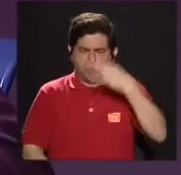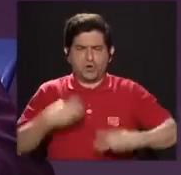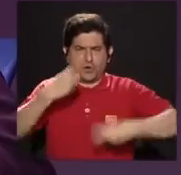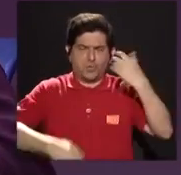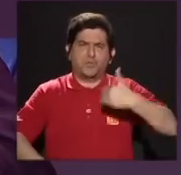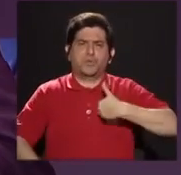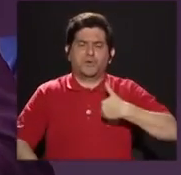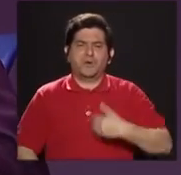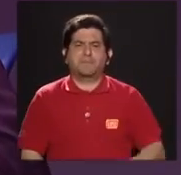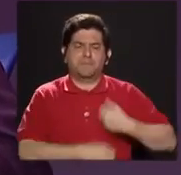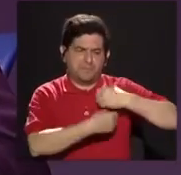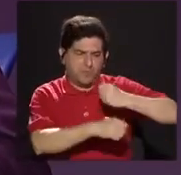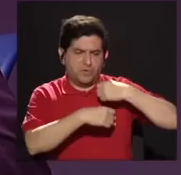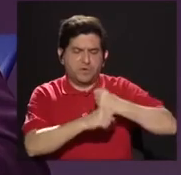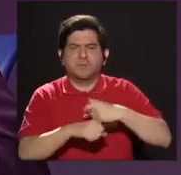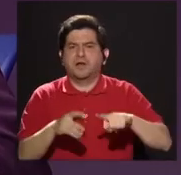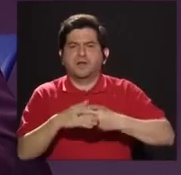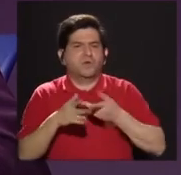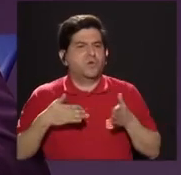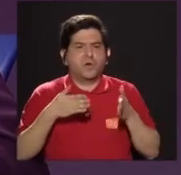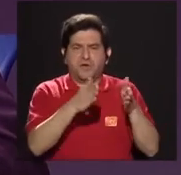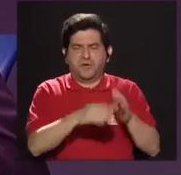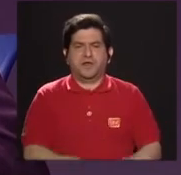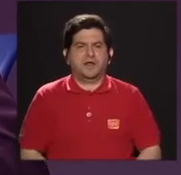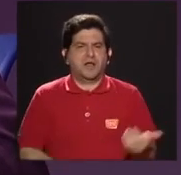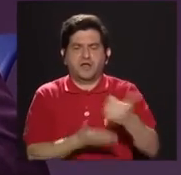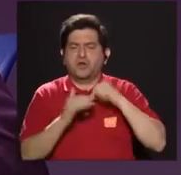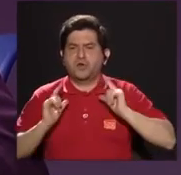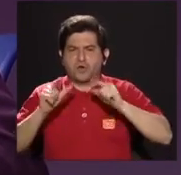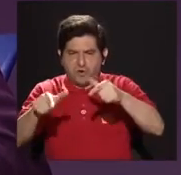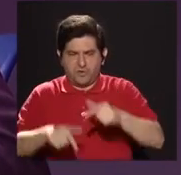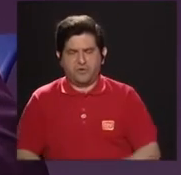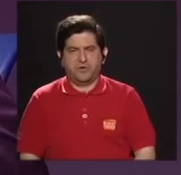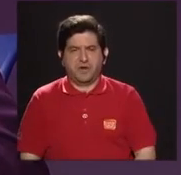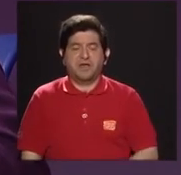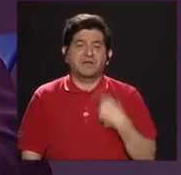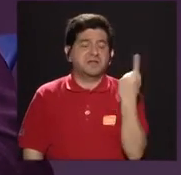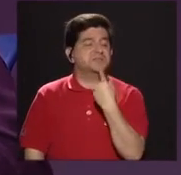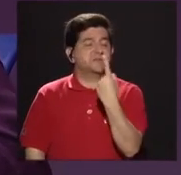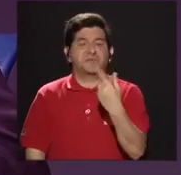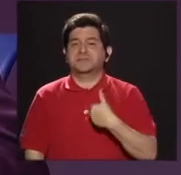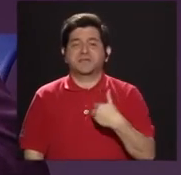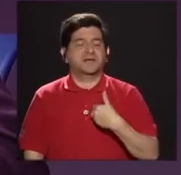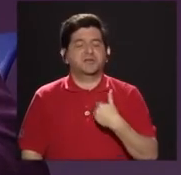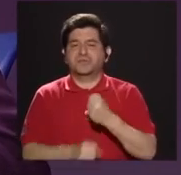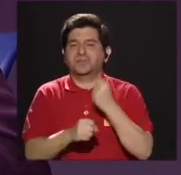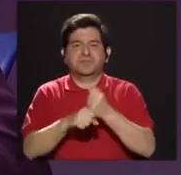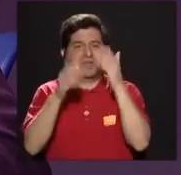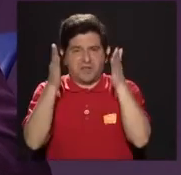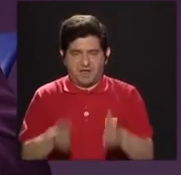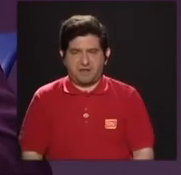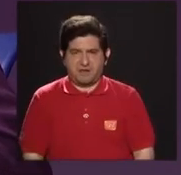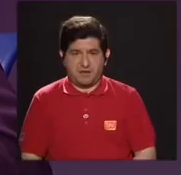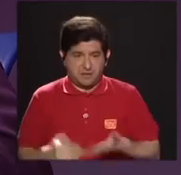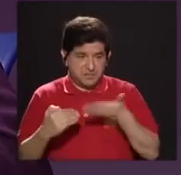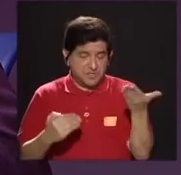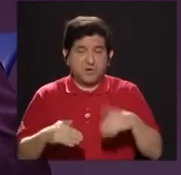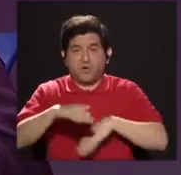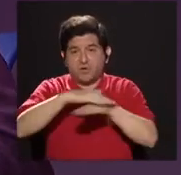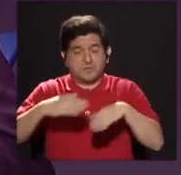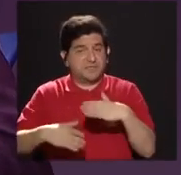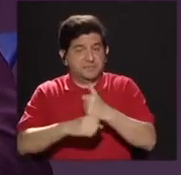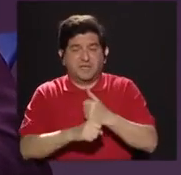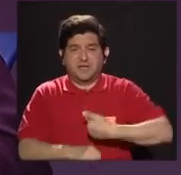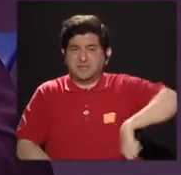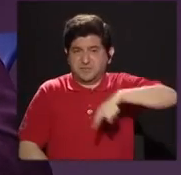problema que tenemos es que las municipalidades no arreglan calles, no recogen basura no tradicional y siempre dicen que no tienen personal. Si no hacen cosas básicas, ¿cómo quieren